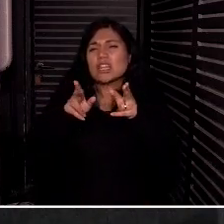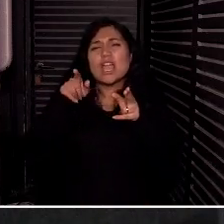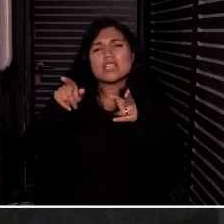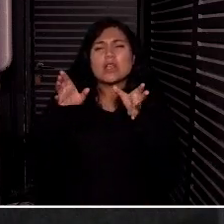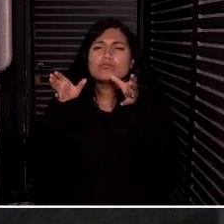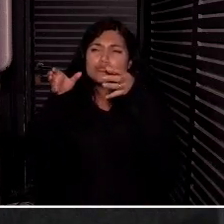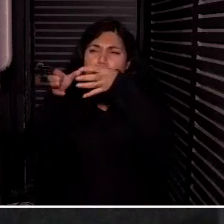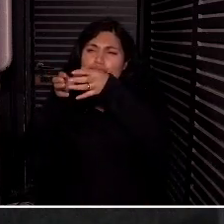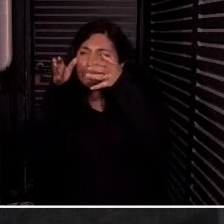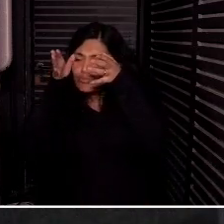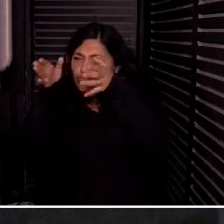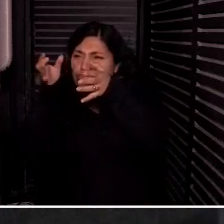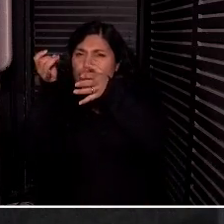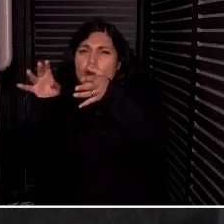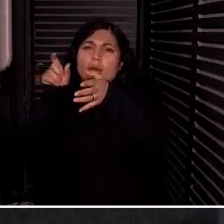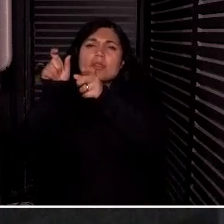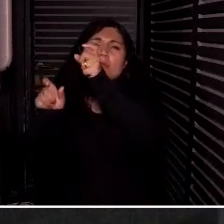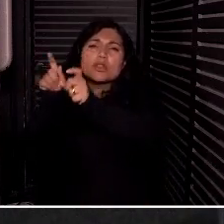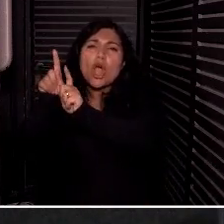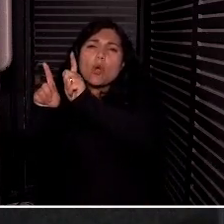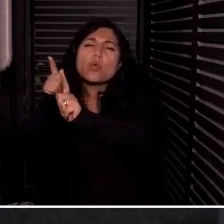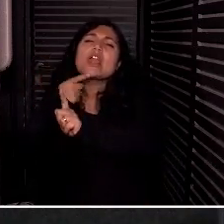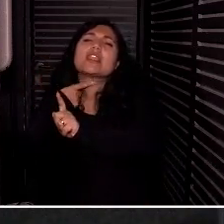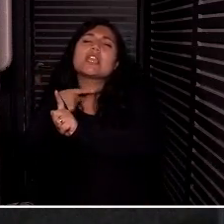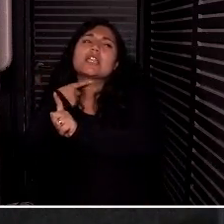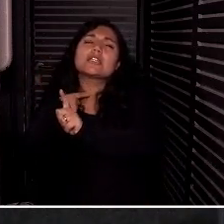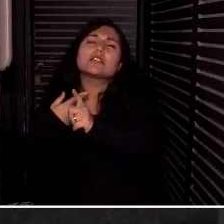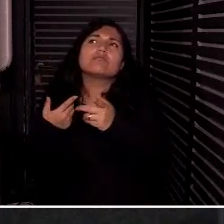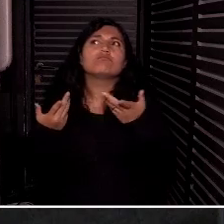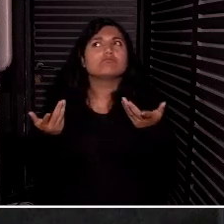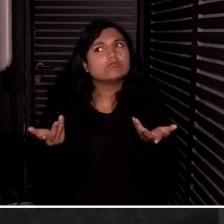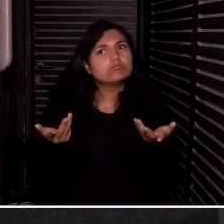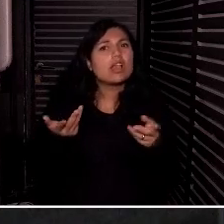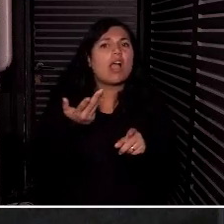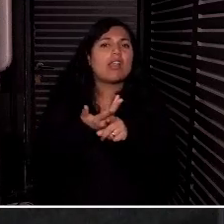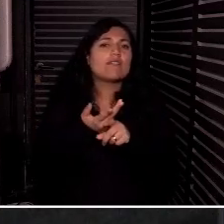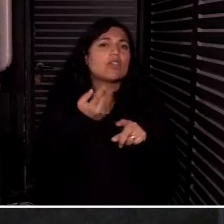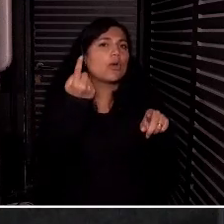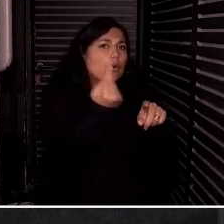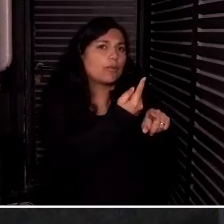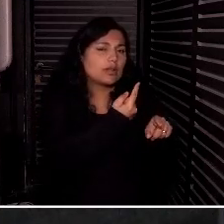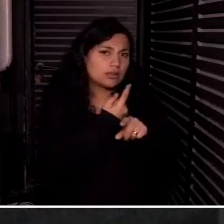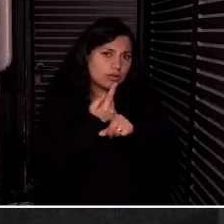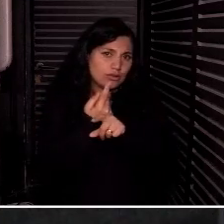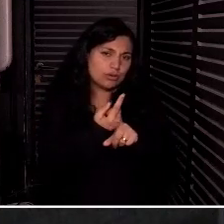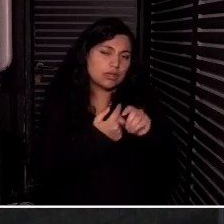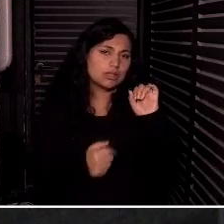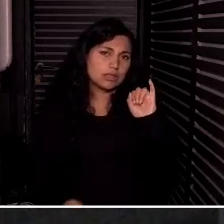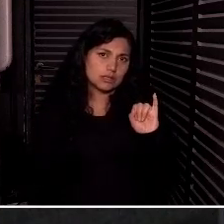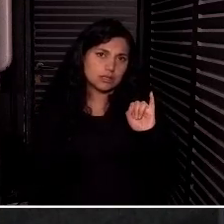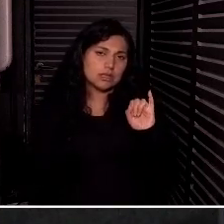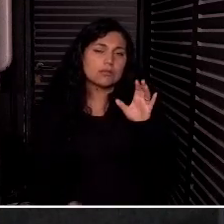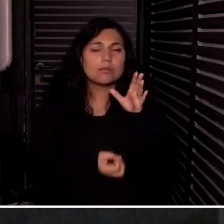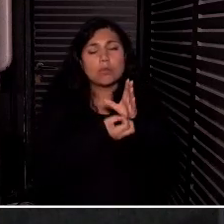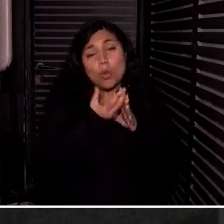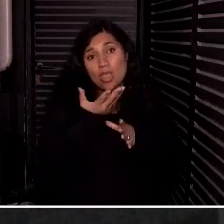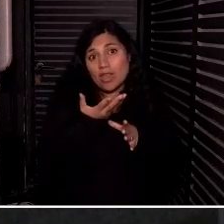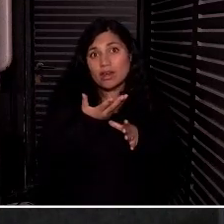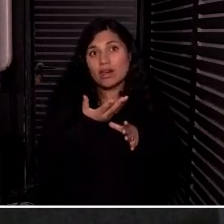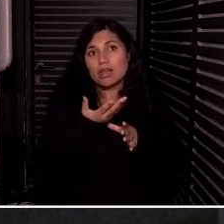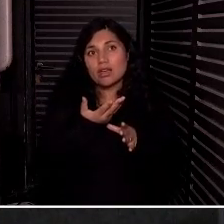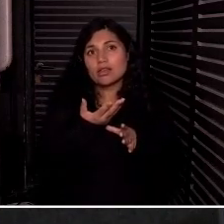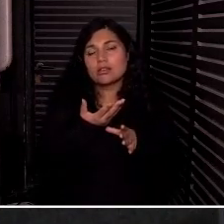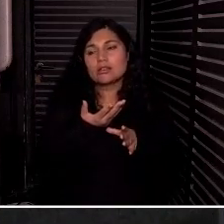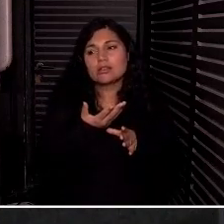debería estar en plataforma y ver cuándo tomarla o sea han habido ciertas conversaciones ahí de de de modernización y y